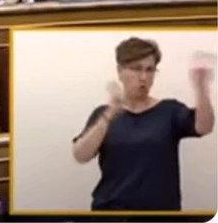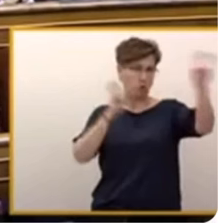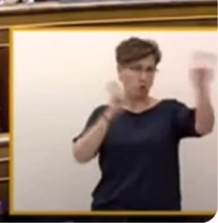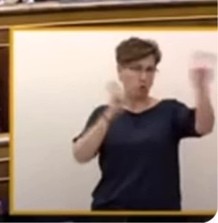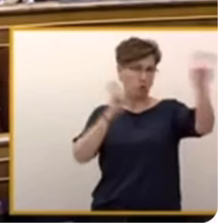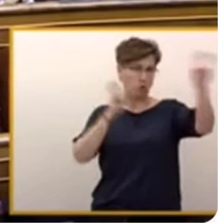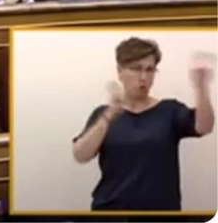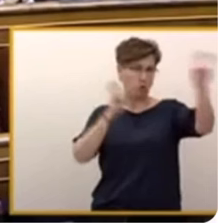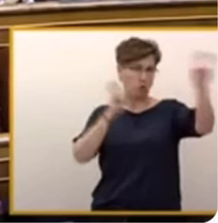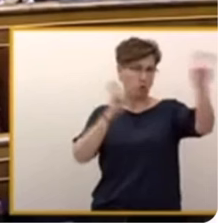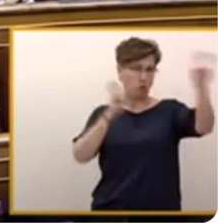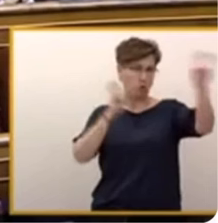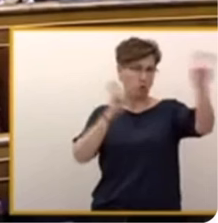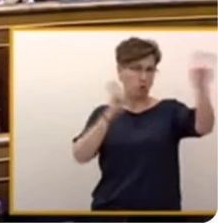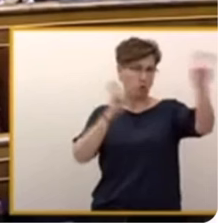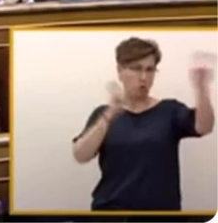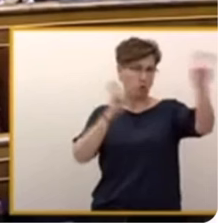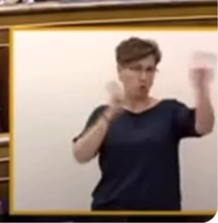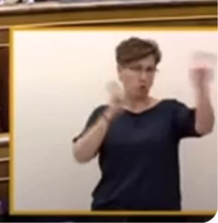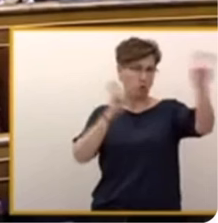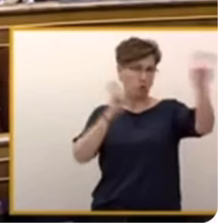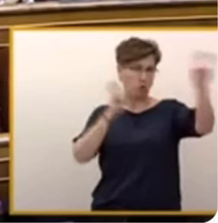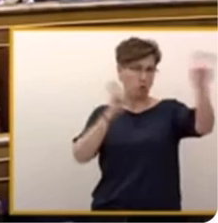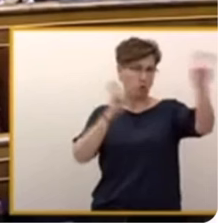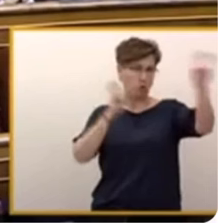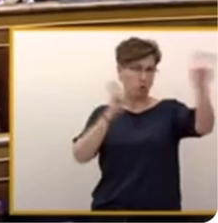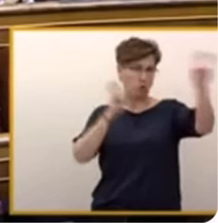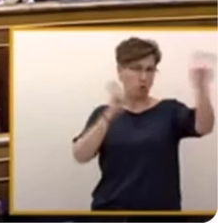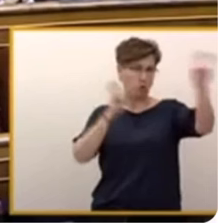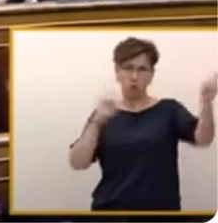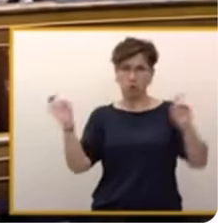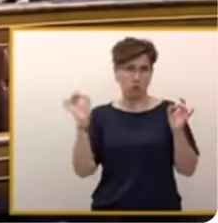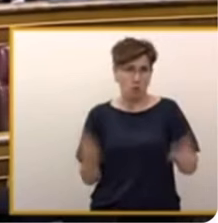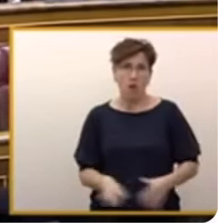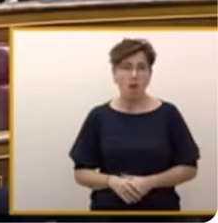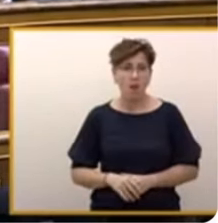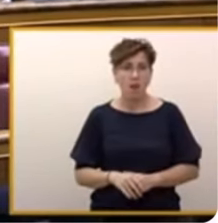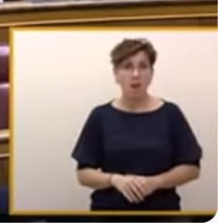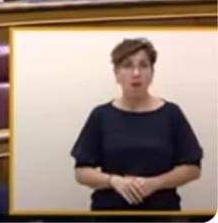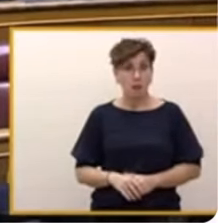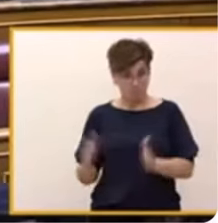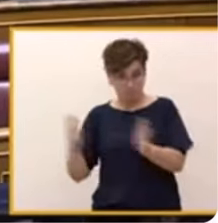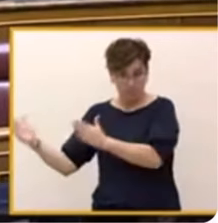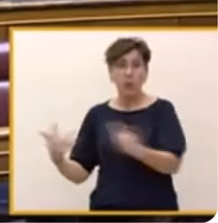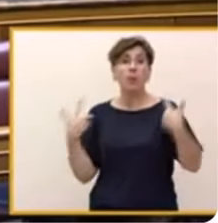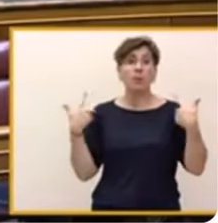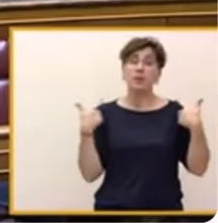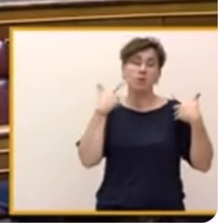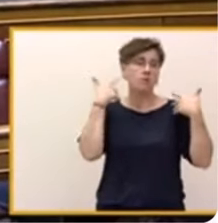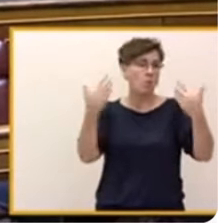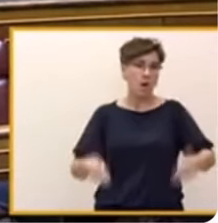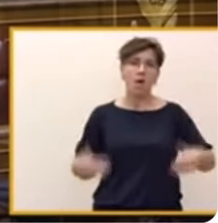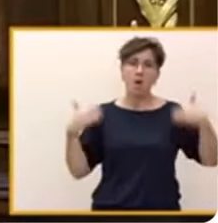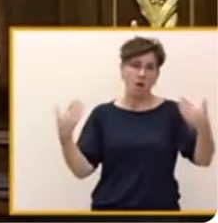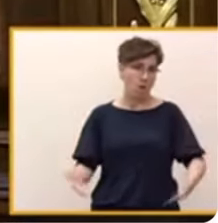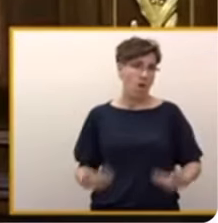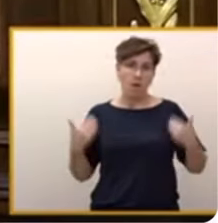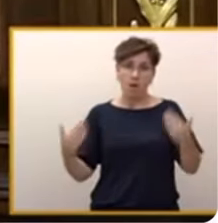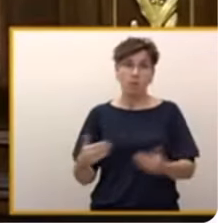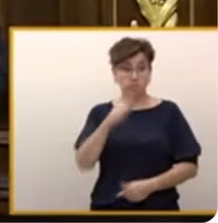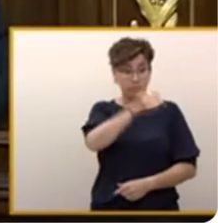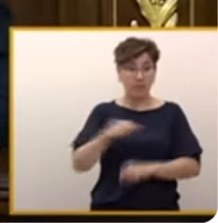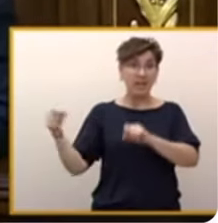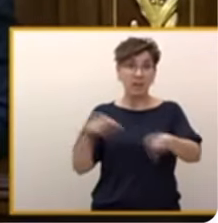pierden, todos los demás, que es lo que va a decir Santiago Abascal. Las víctimas son los inmigrantes muertos en el mar. Esos